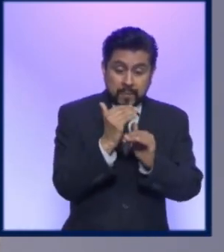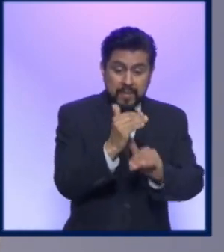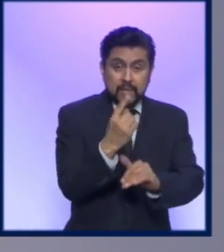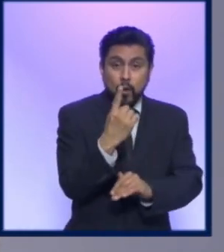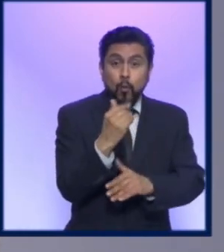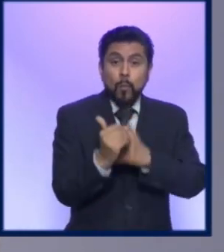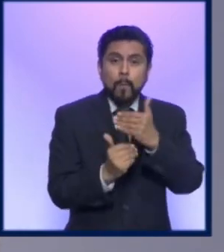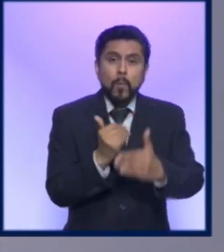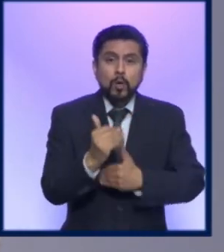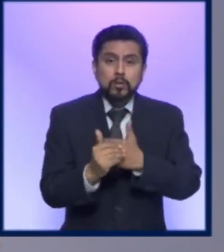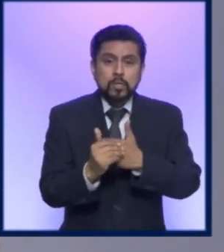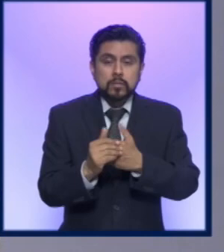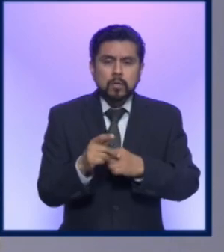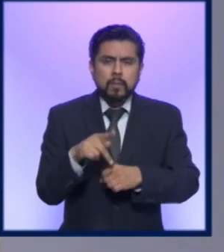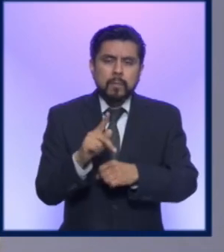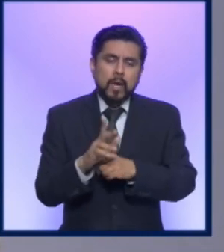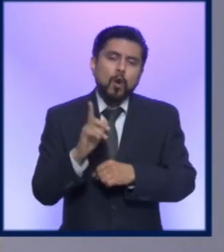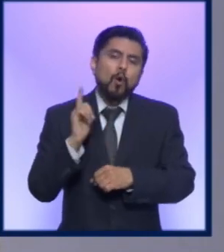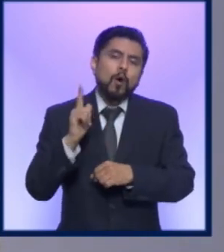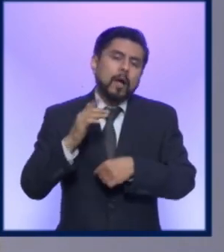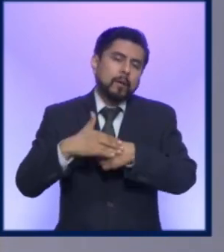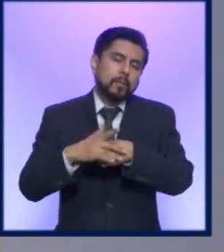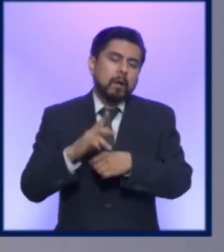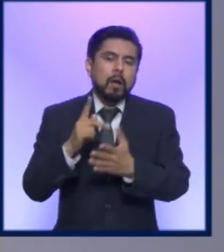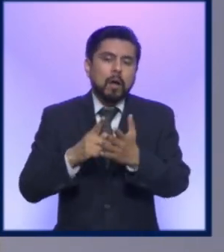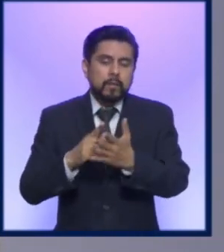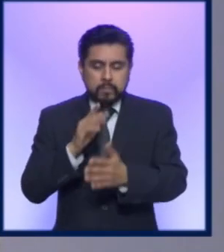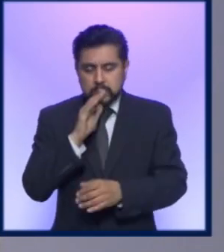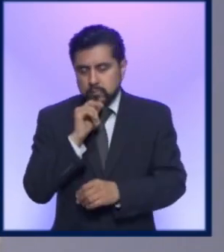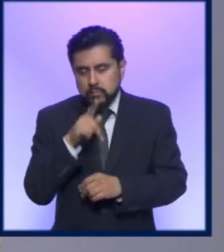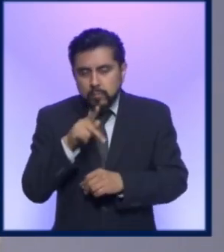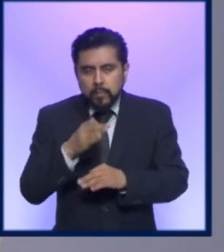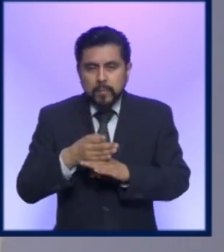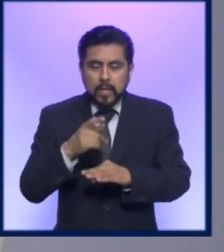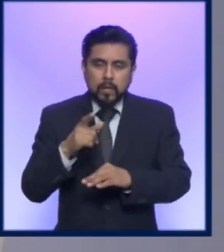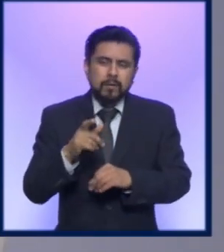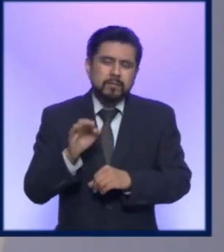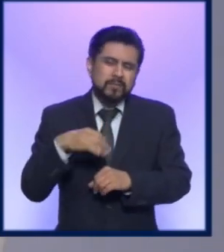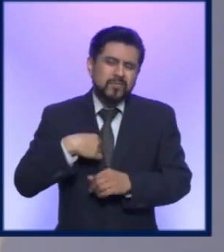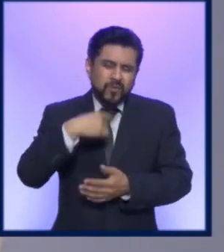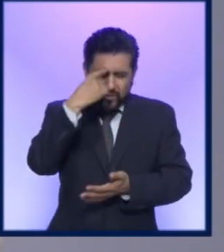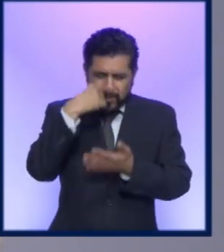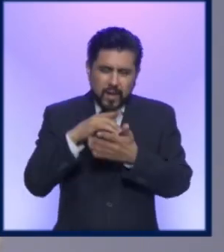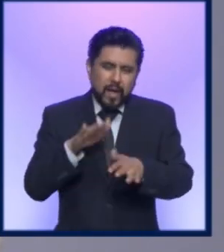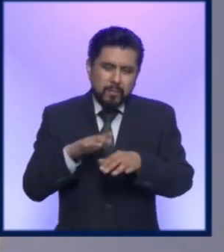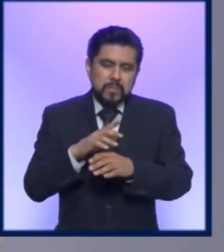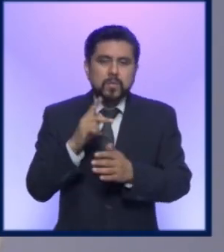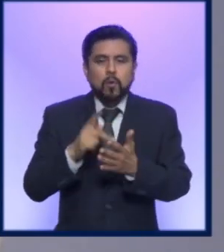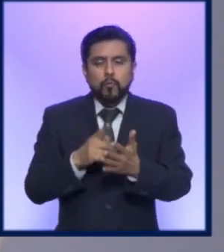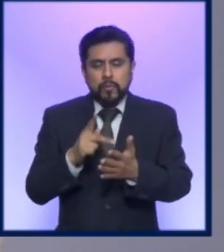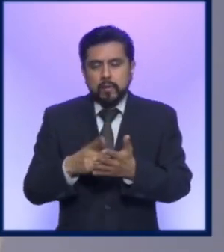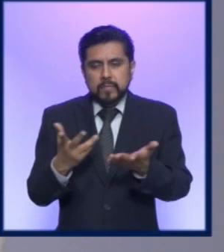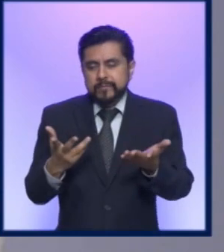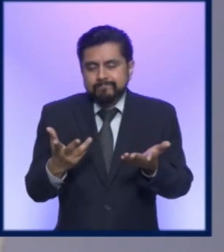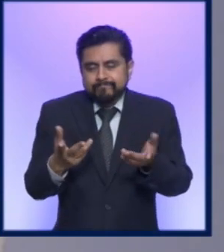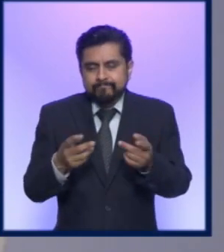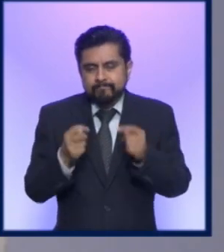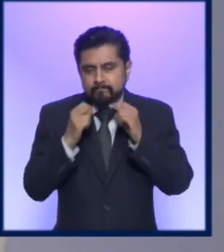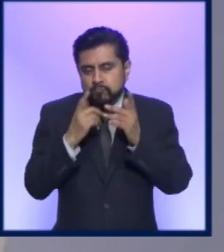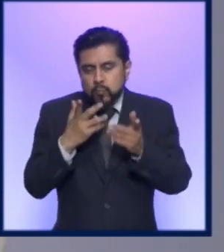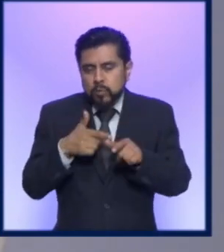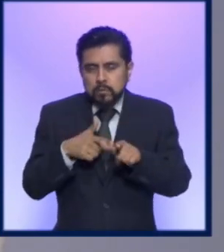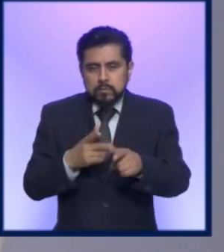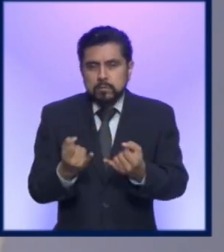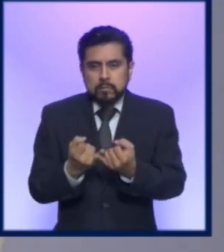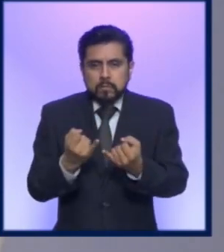lo ideal lo ideal sería que no se presentaran este tipo de asuntos pero pero seguramente se van a presentar es algo que no podemos este